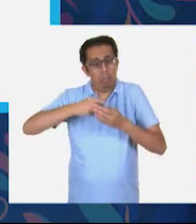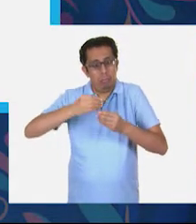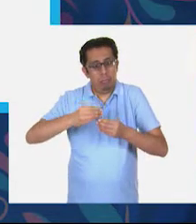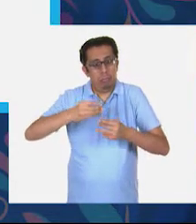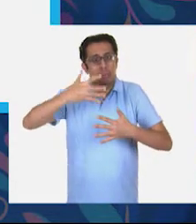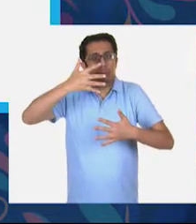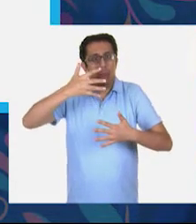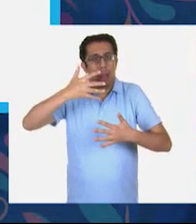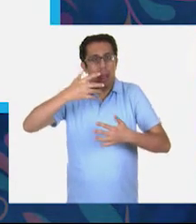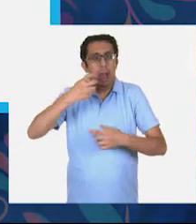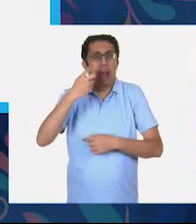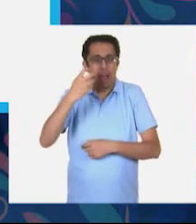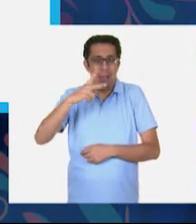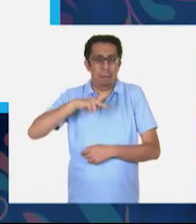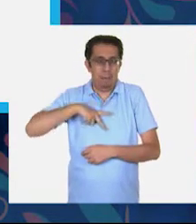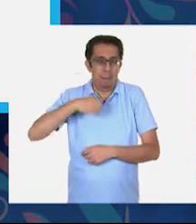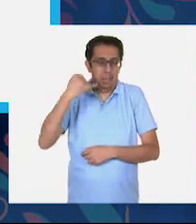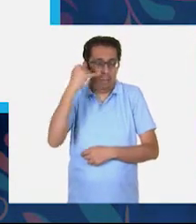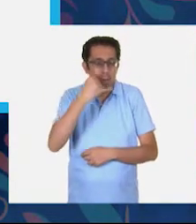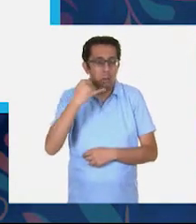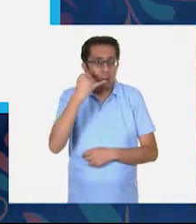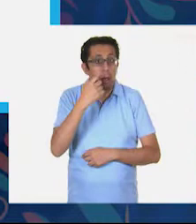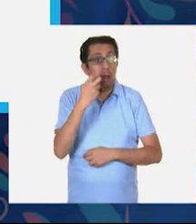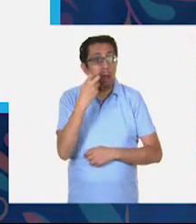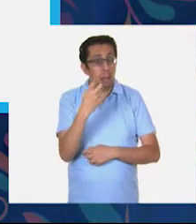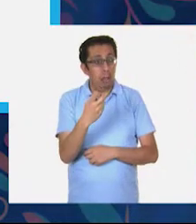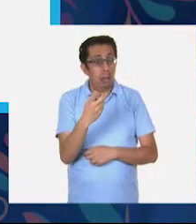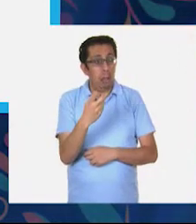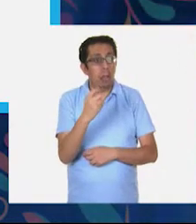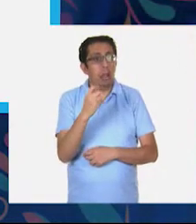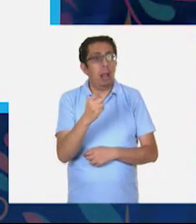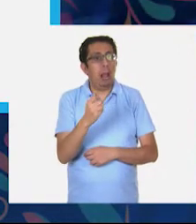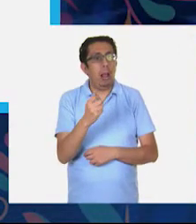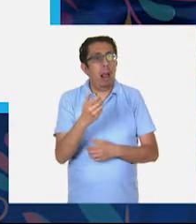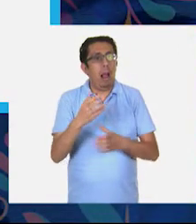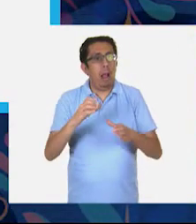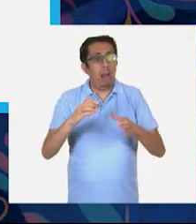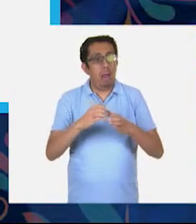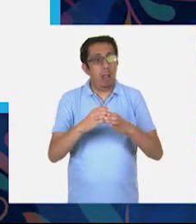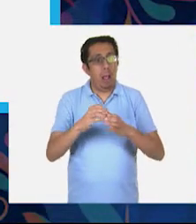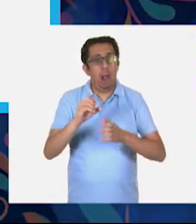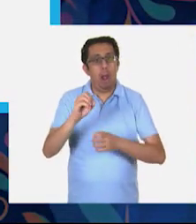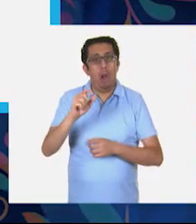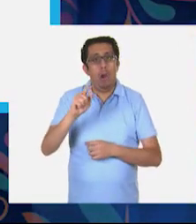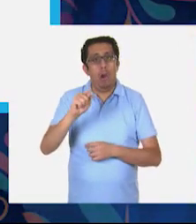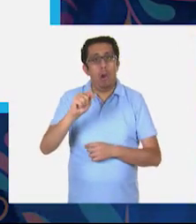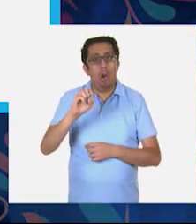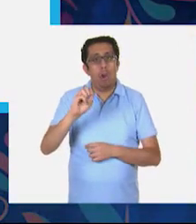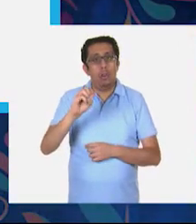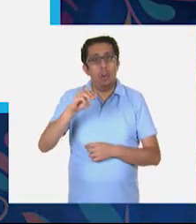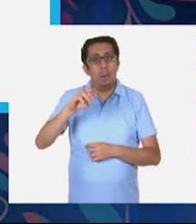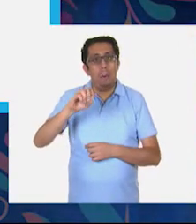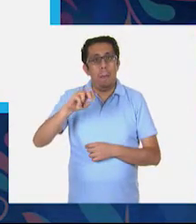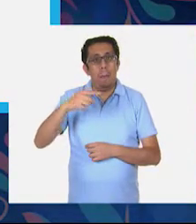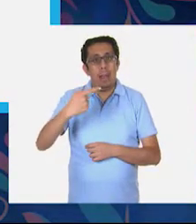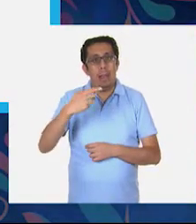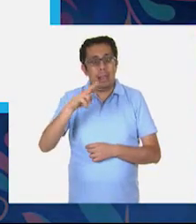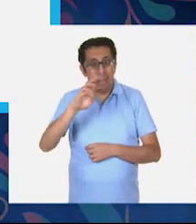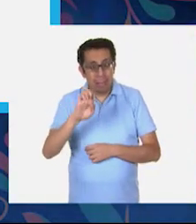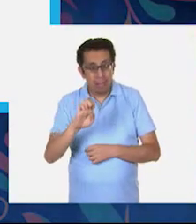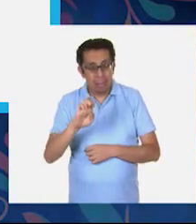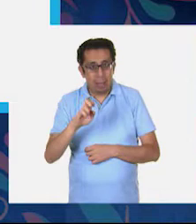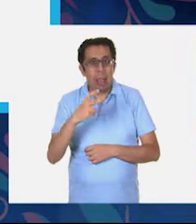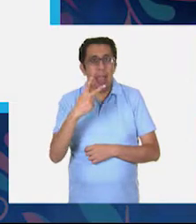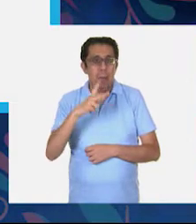ellas es la que hablo yo, ¿no? Y esta variante, pues, es la de la familia otomangue, de la familia lingüística otomangue. Entonces, yo